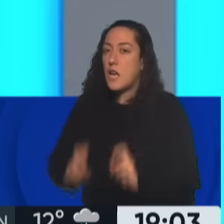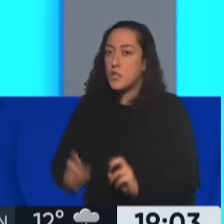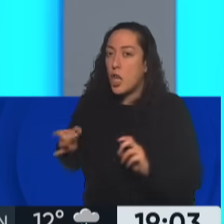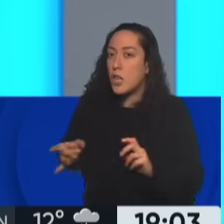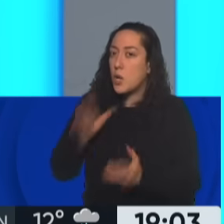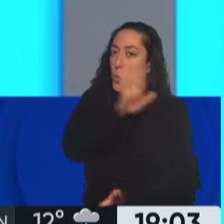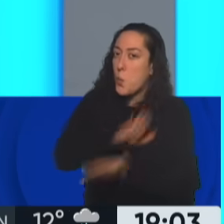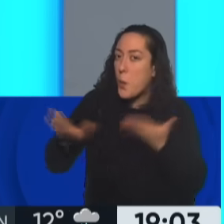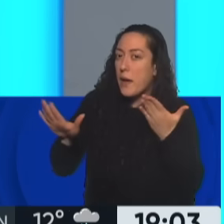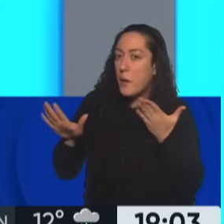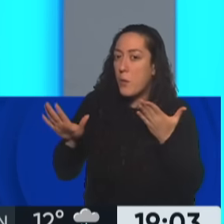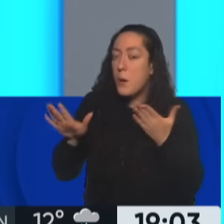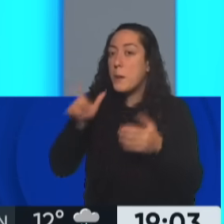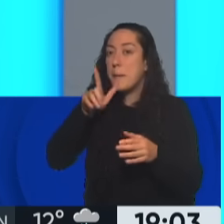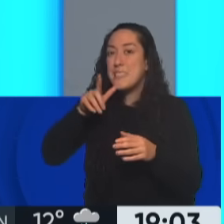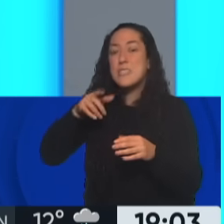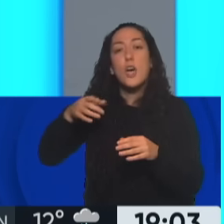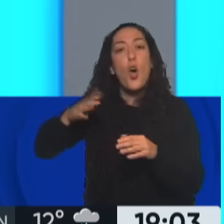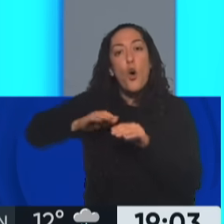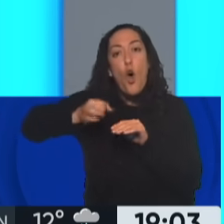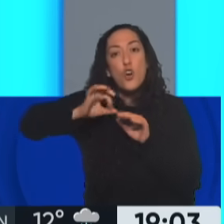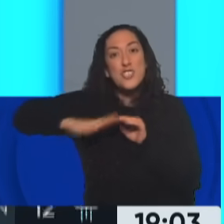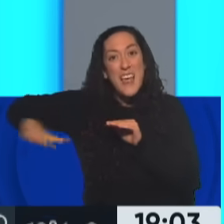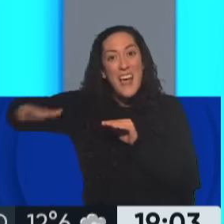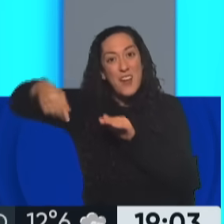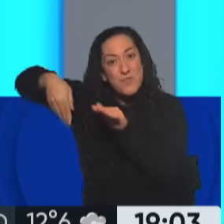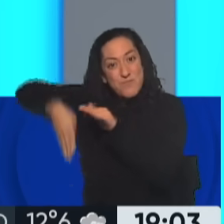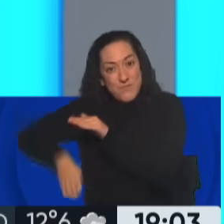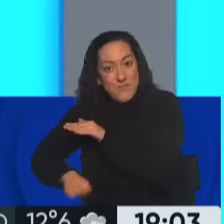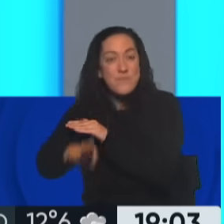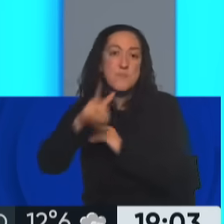tren que sería bioceánico, ¿no? Y que generaría esto que te mencionaba recién.